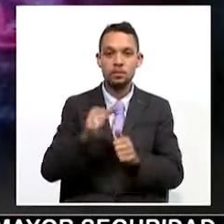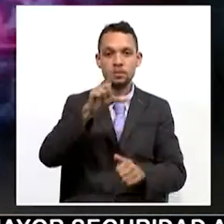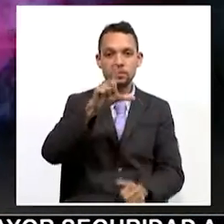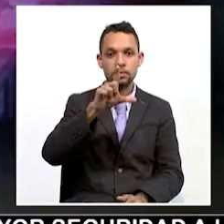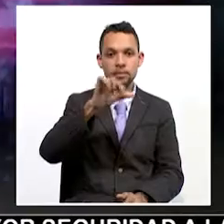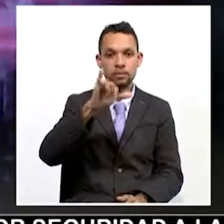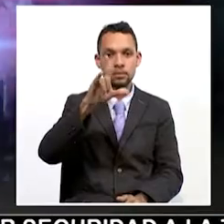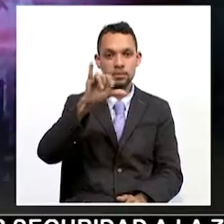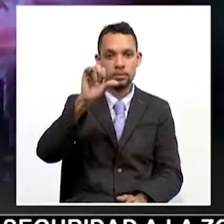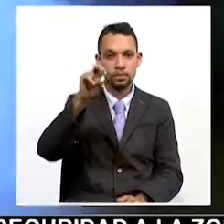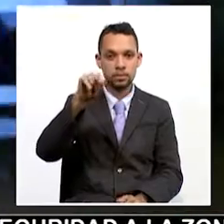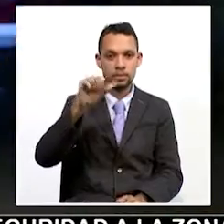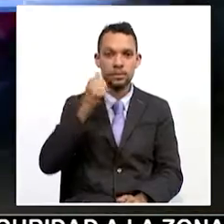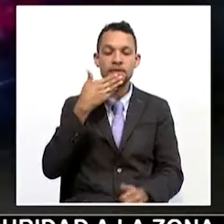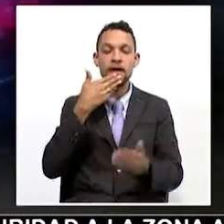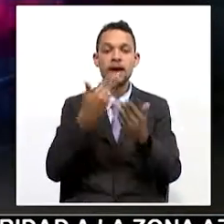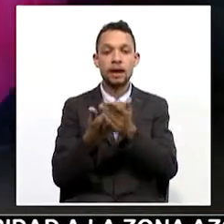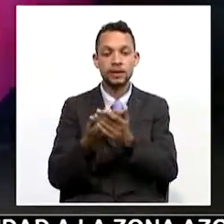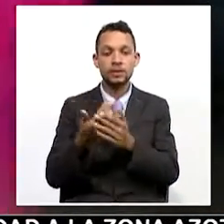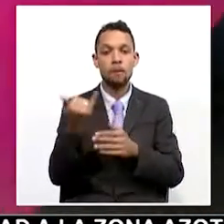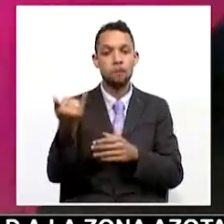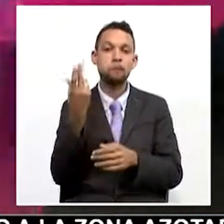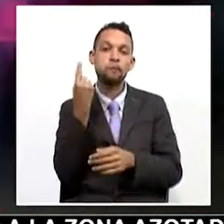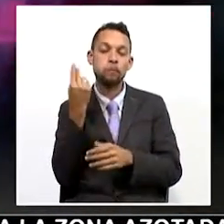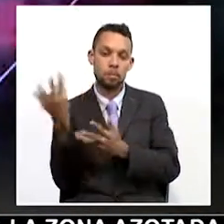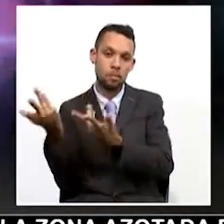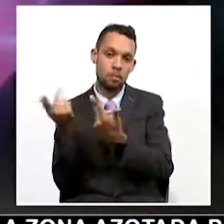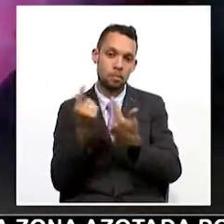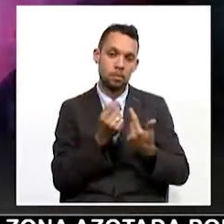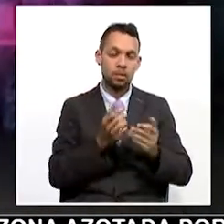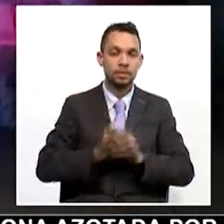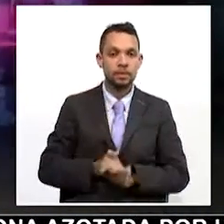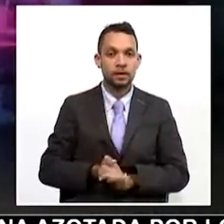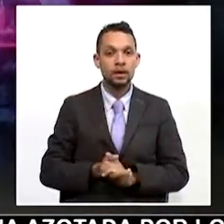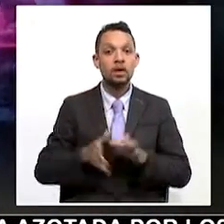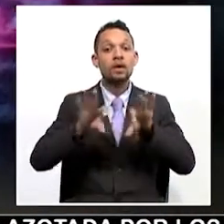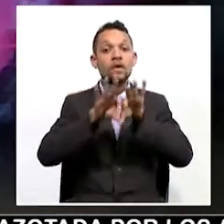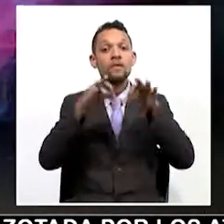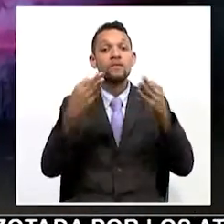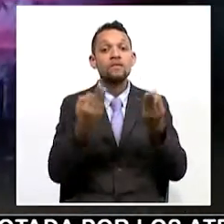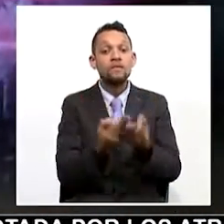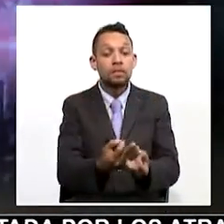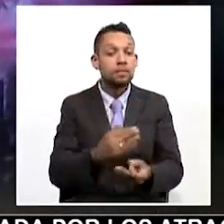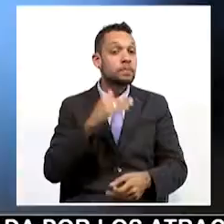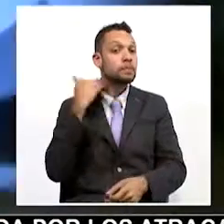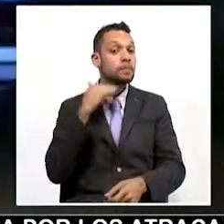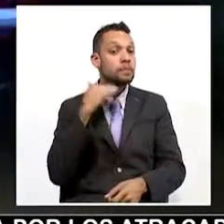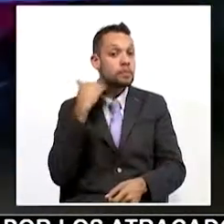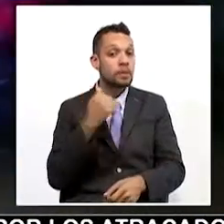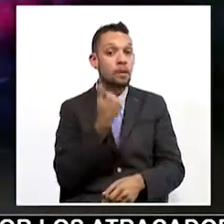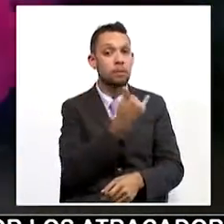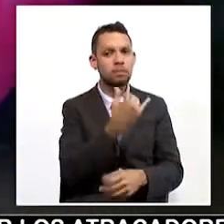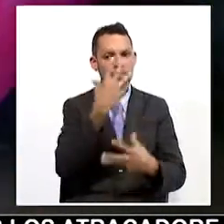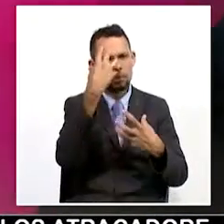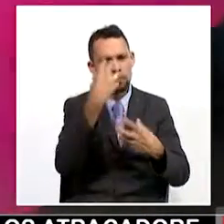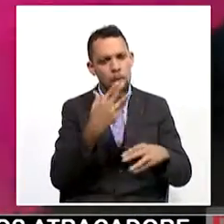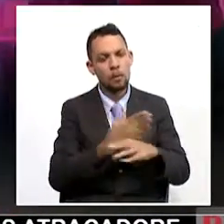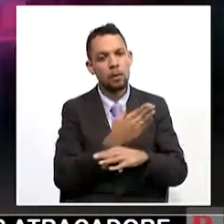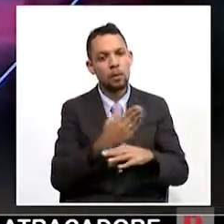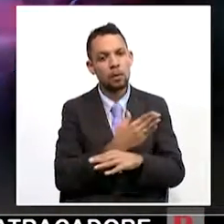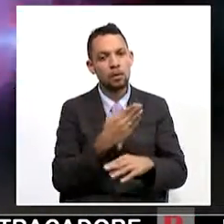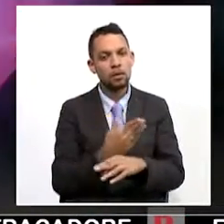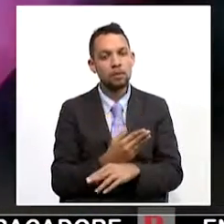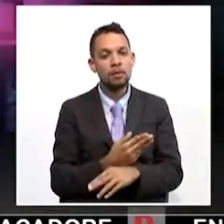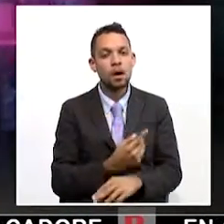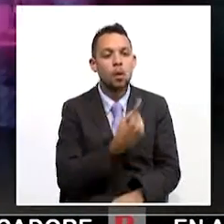muchas gracias por ese importante informe desde la ciudad de Pereira. Una familia de Armenia atraviesa por un verdadero viacrucis. Tiene una integrante del